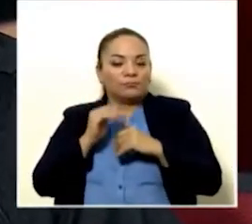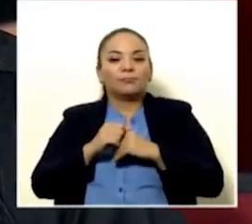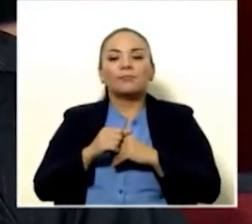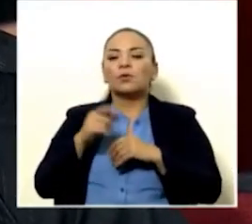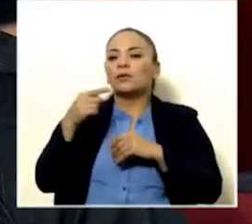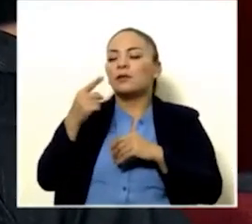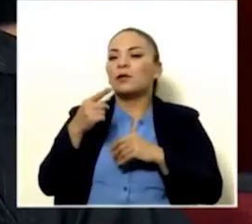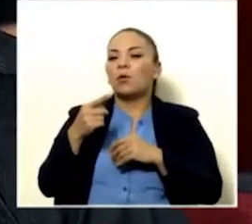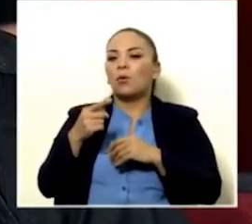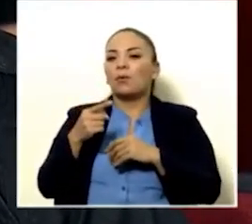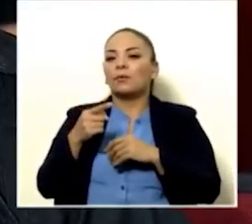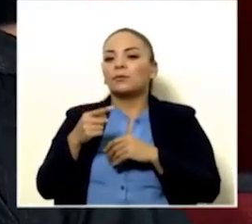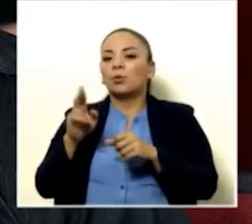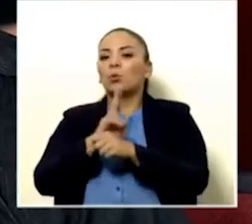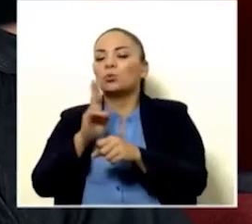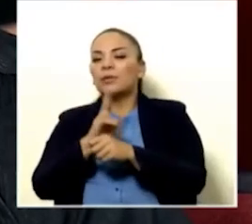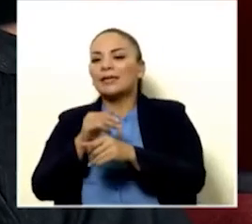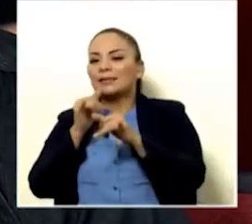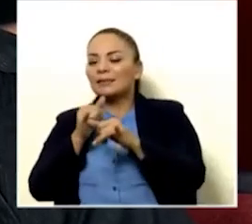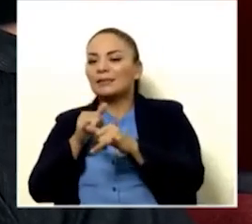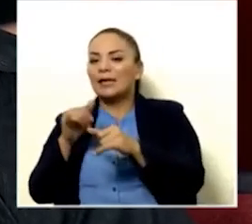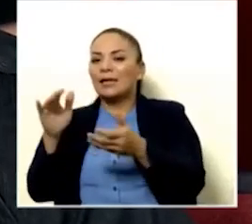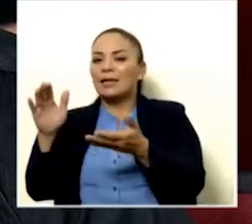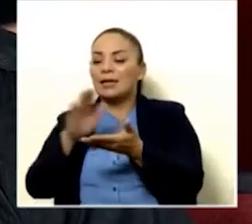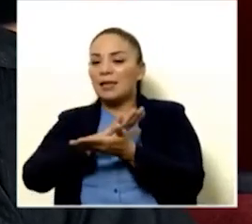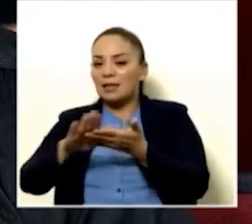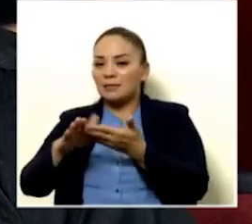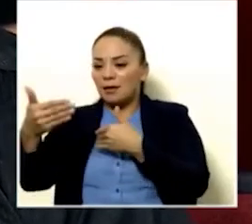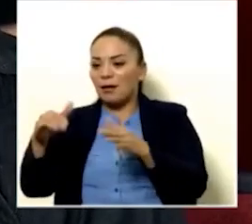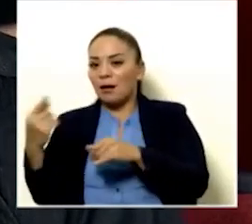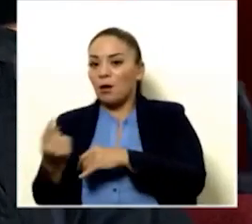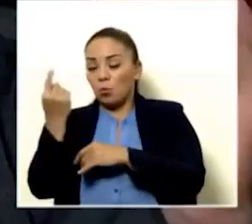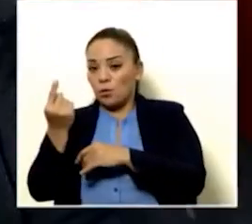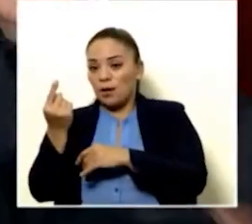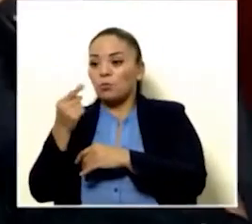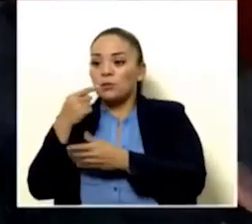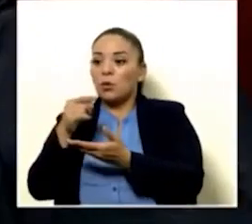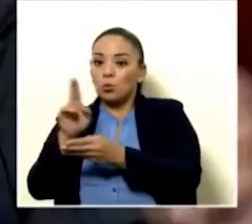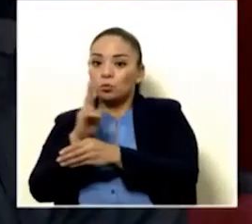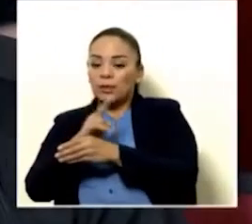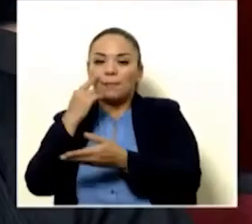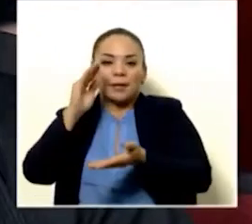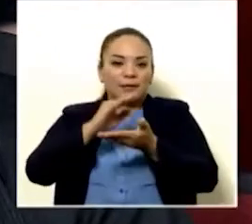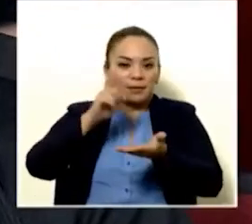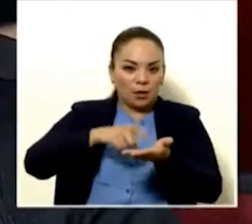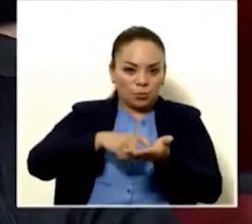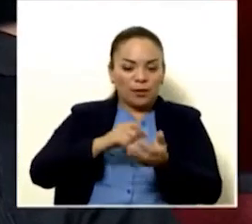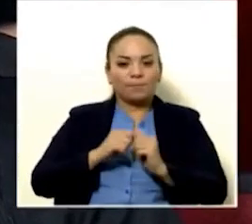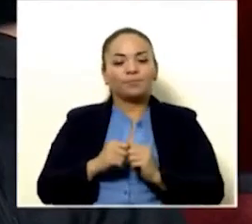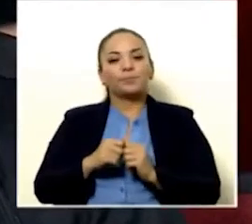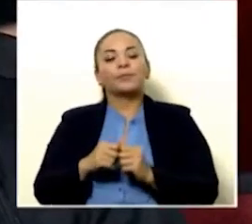excedentes de liquidez de entidades que están fuera de la caja única y sin uso, para amortizar la deuda. Eso, de acuerdo con